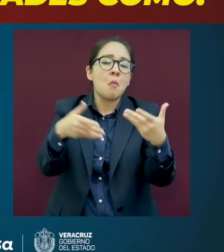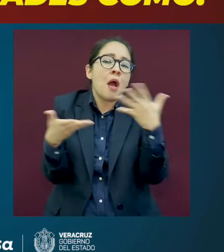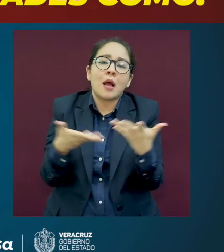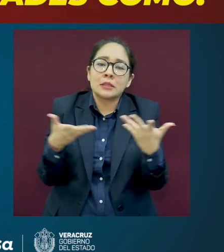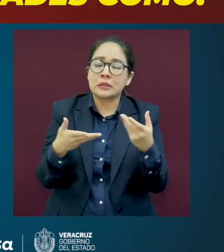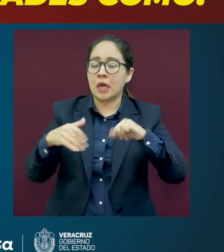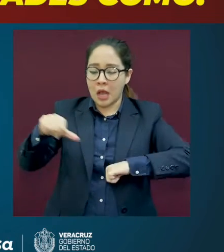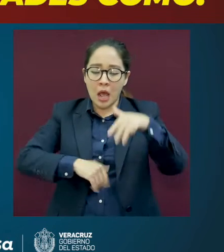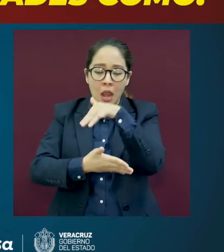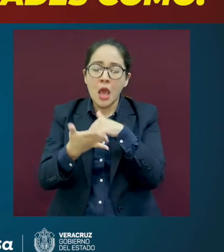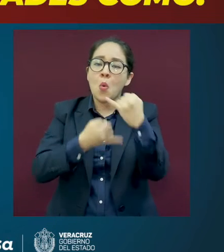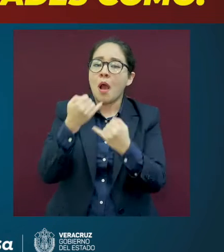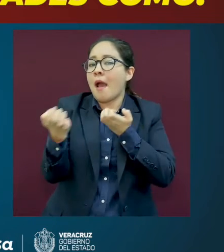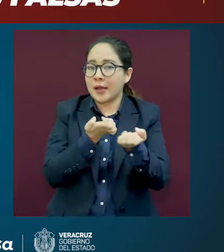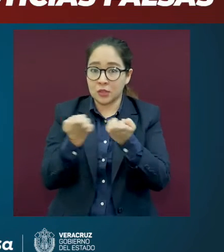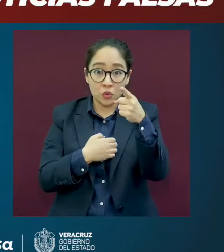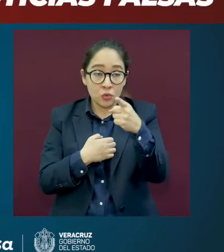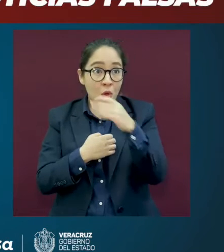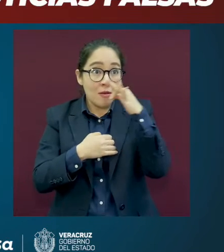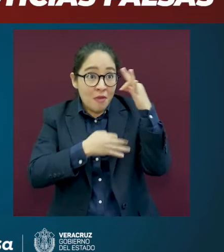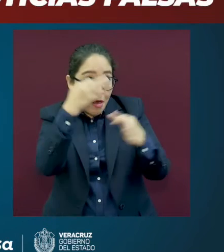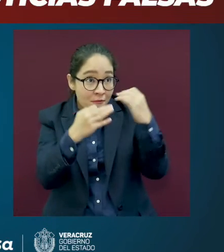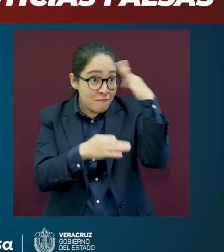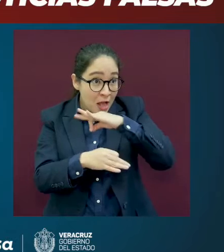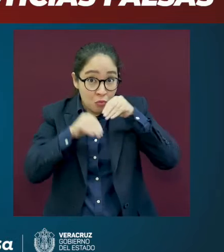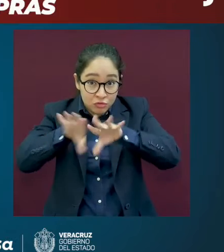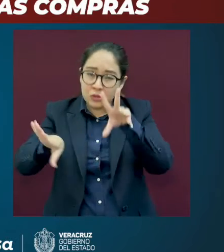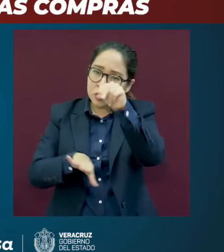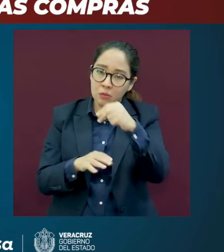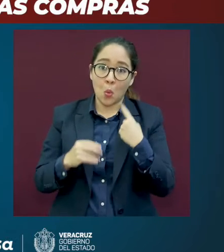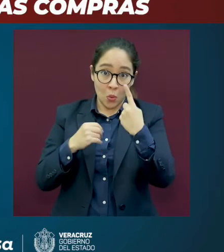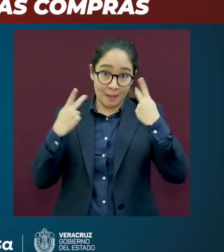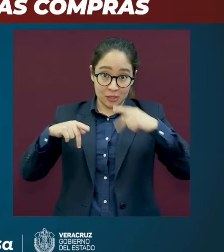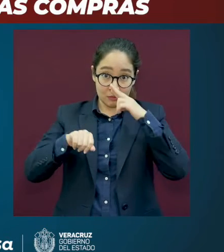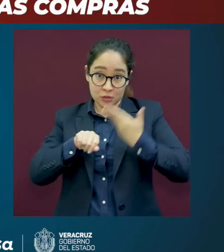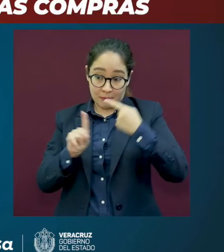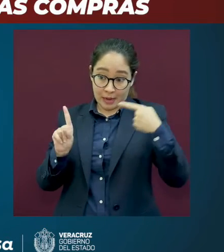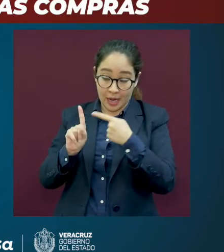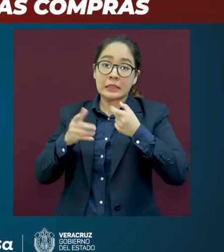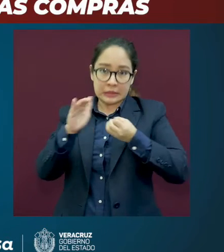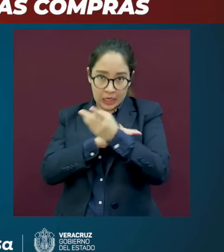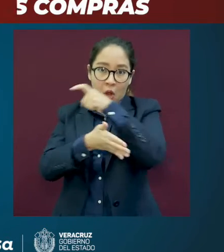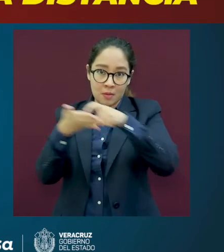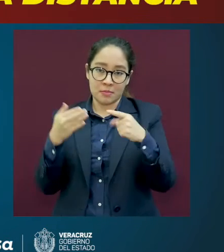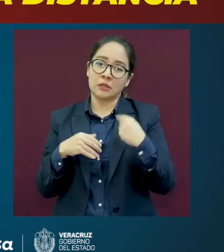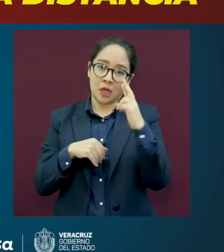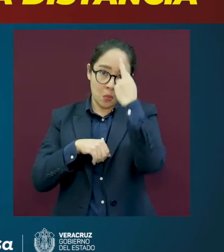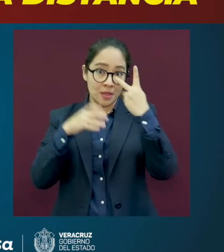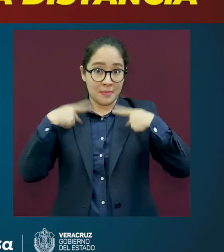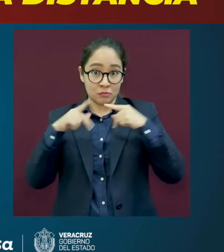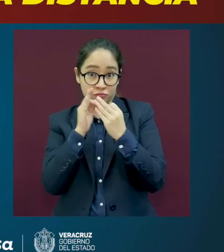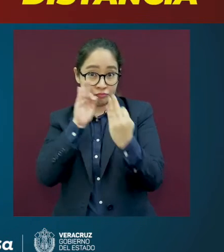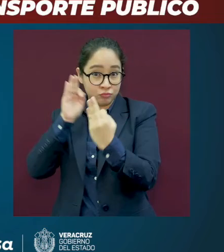como leer, jugar y hacer ejercicio. No difundas noticias falsas. Designa una persona para realizar las compras. Mantén